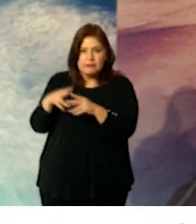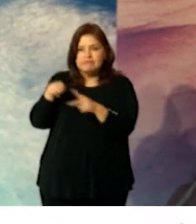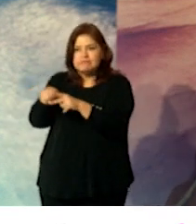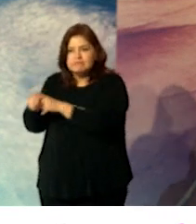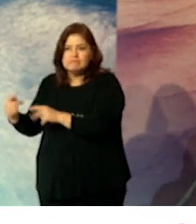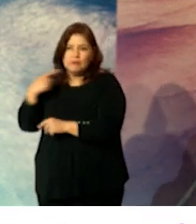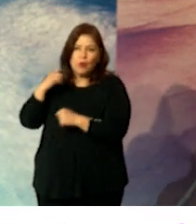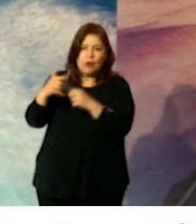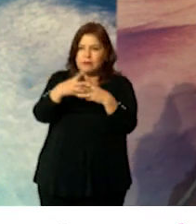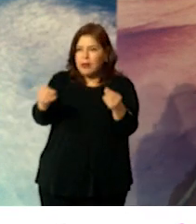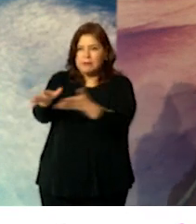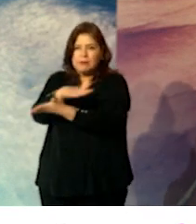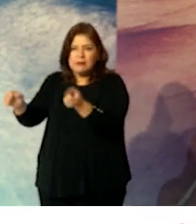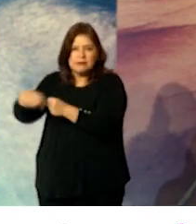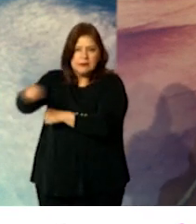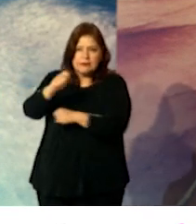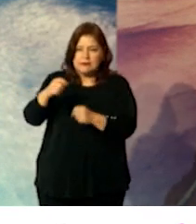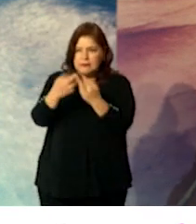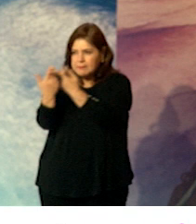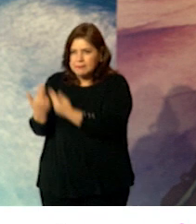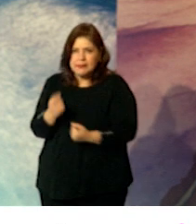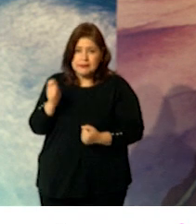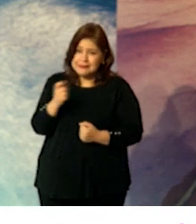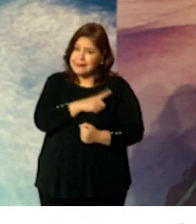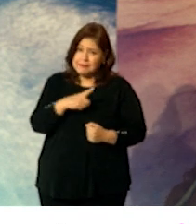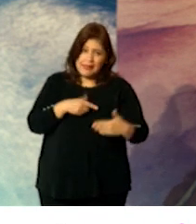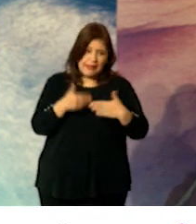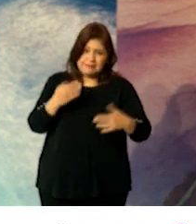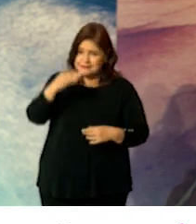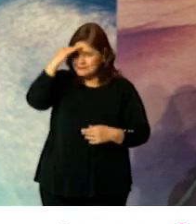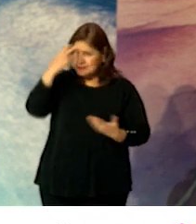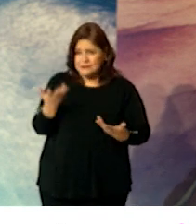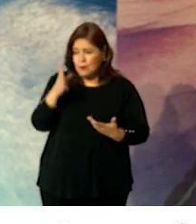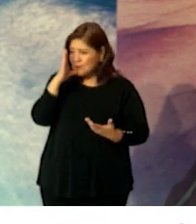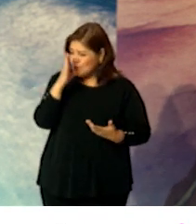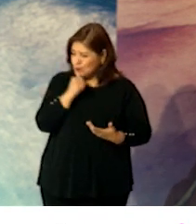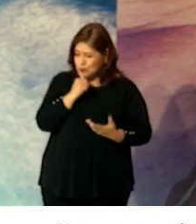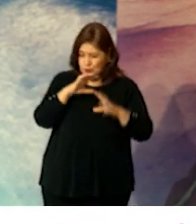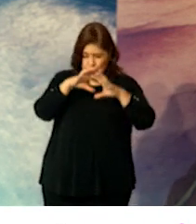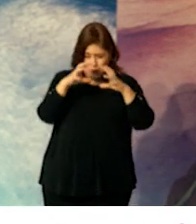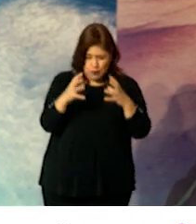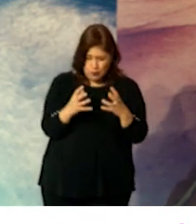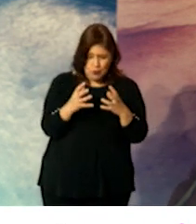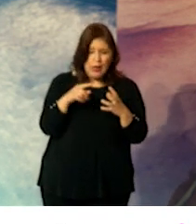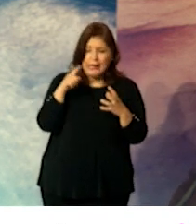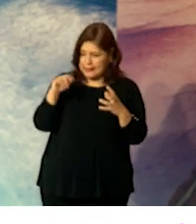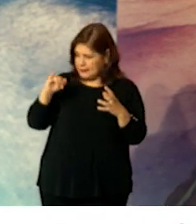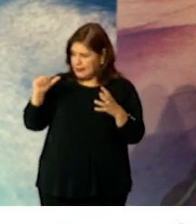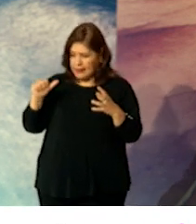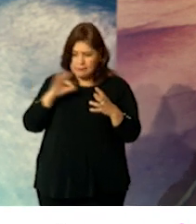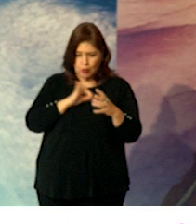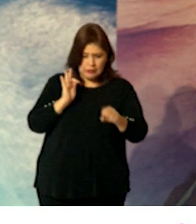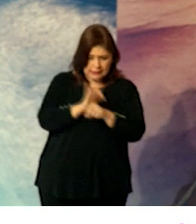eso, pero hay una destrucción altísima. Entonces, esto también hay que pensarlo. ¿Lo podemos poner al servicio del planeta o contra el planeta?